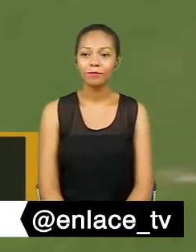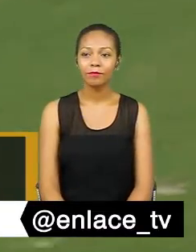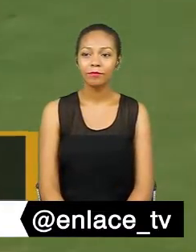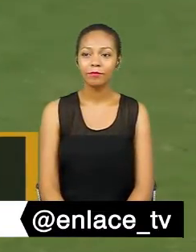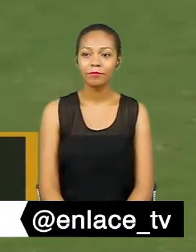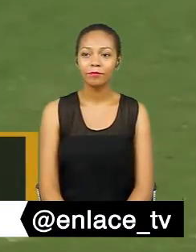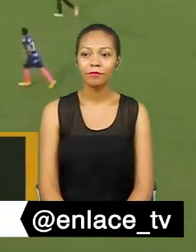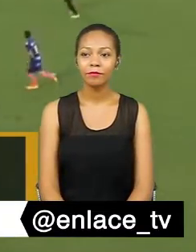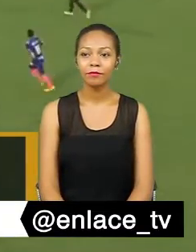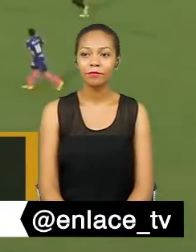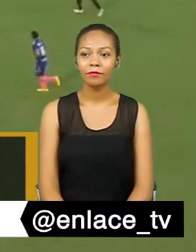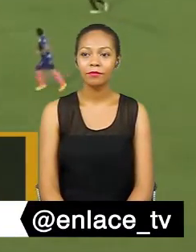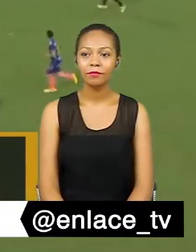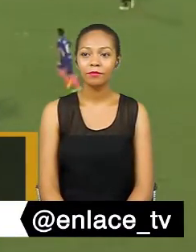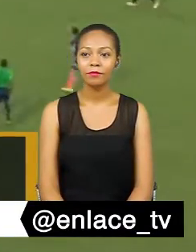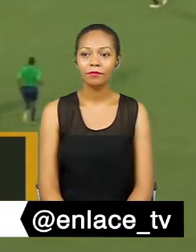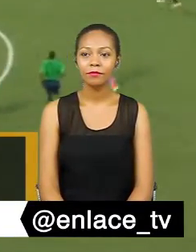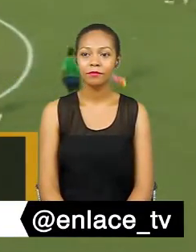¡Gol!